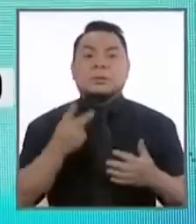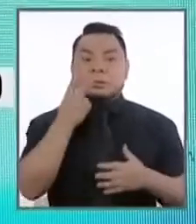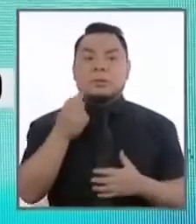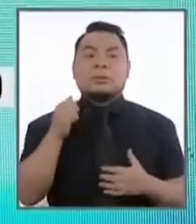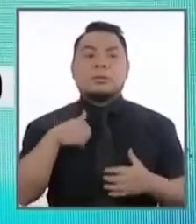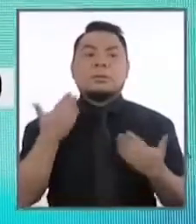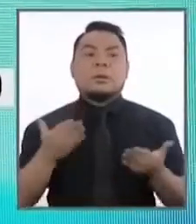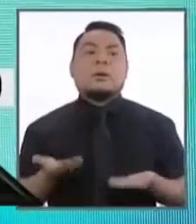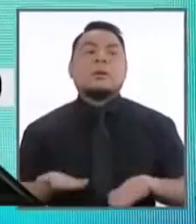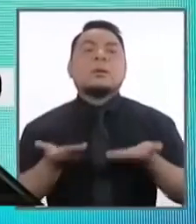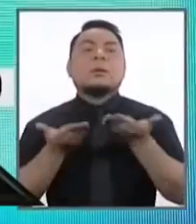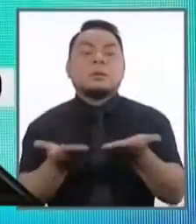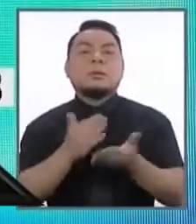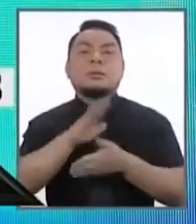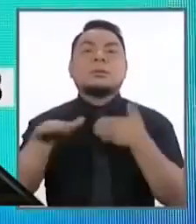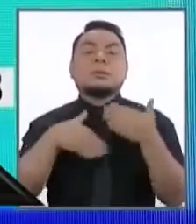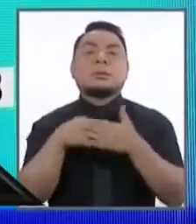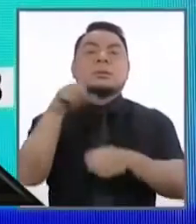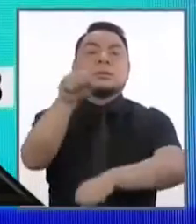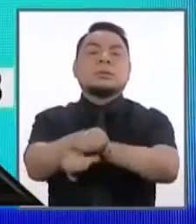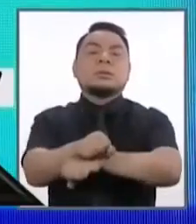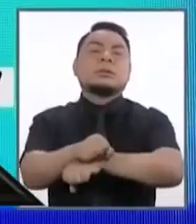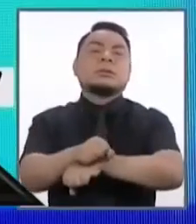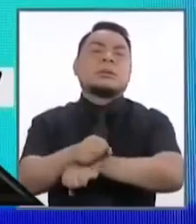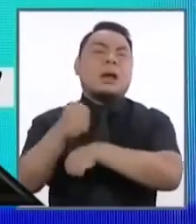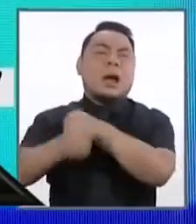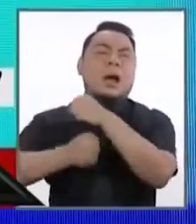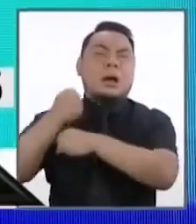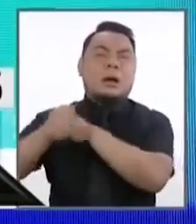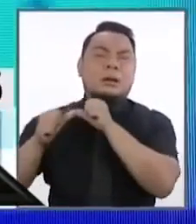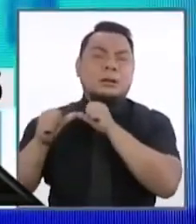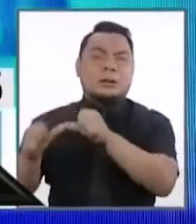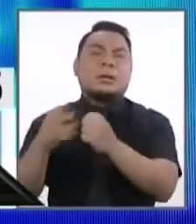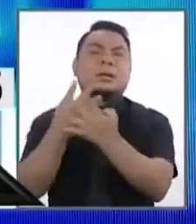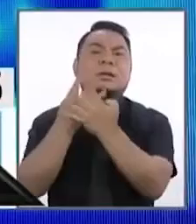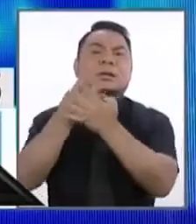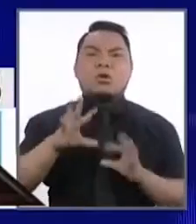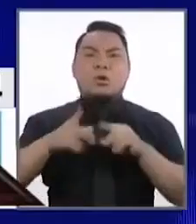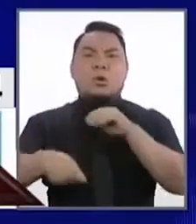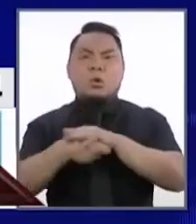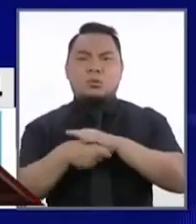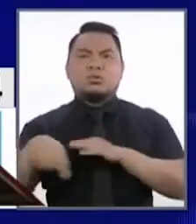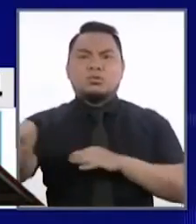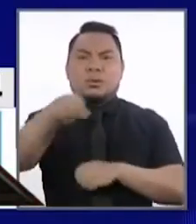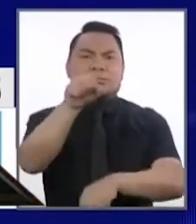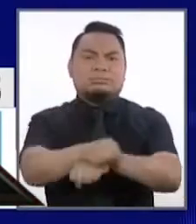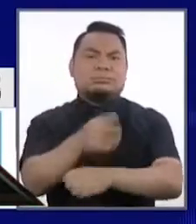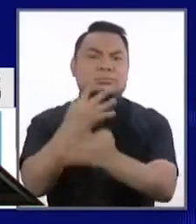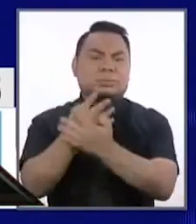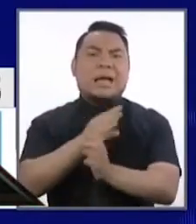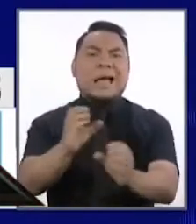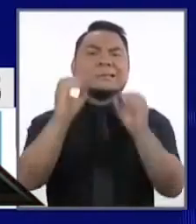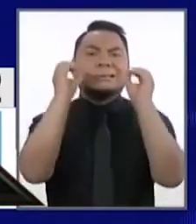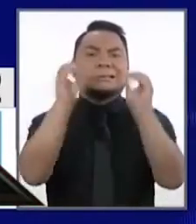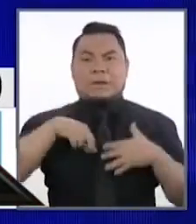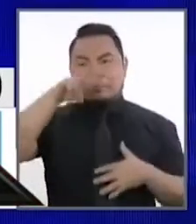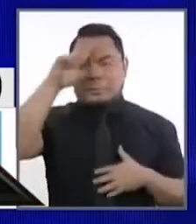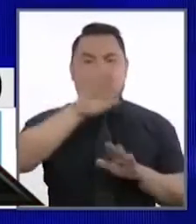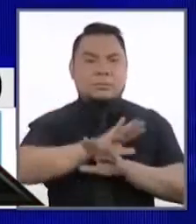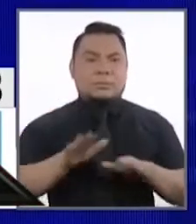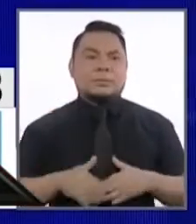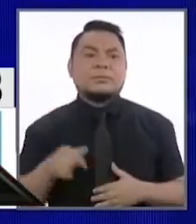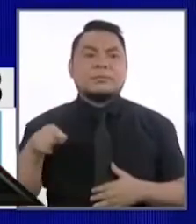vamos a establecer una cadena perpetua en carteles de la selva para tolerancia cero para la corrupción